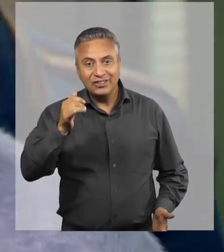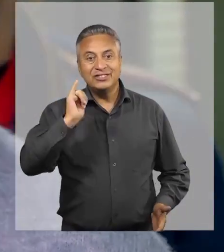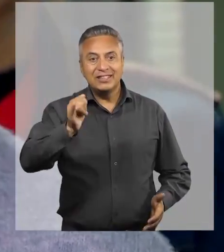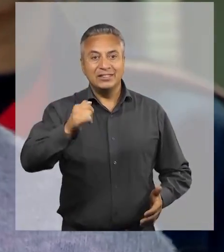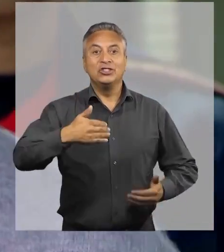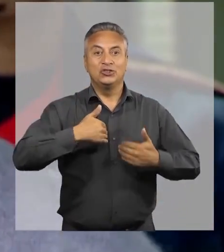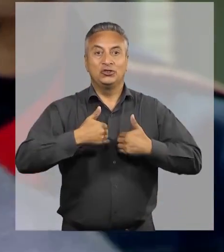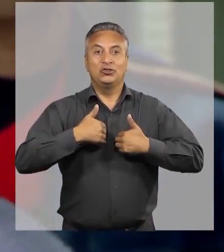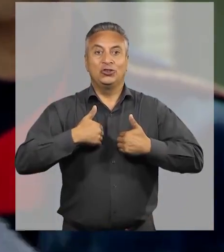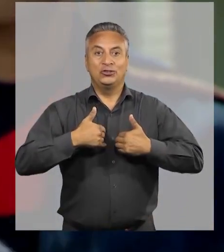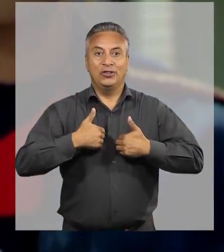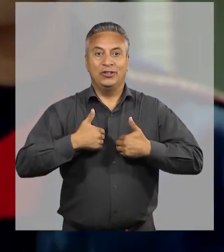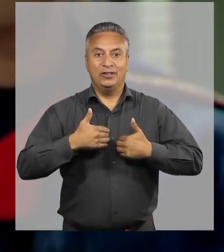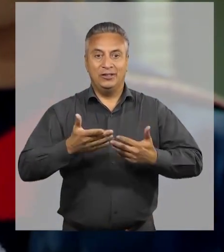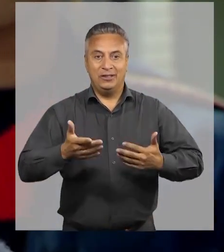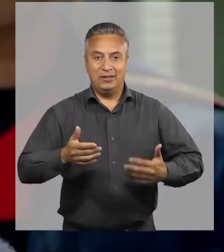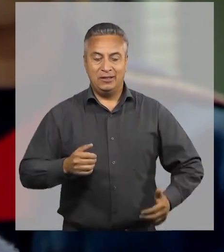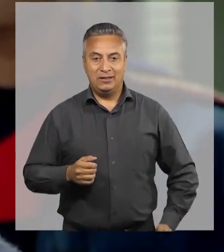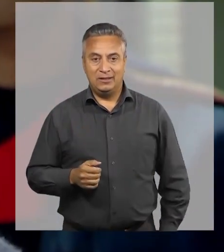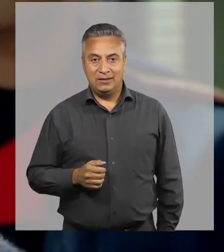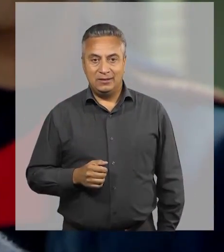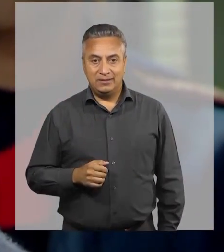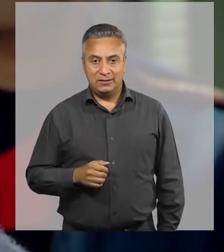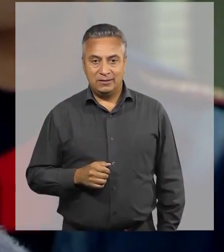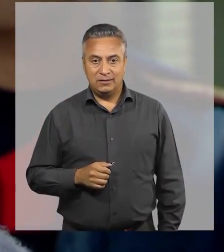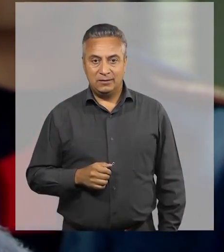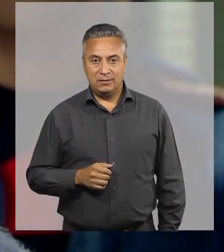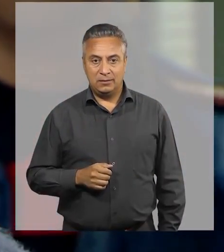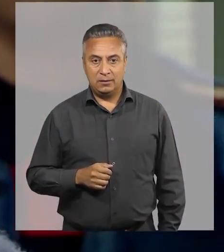¿Aló? Sí, soy yo.